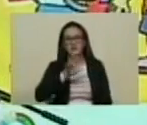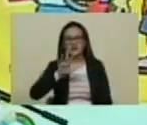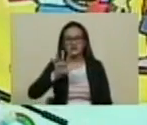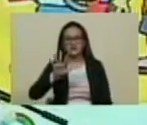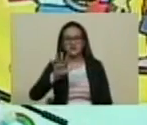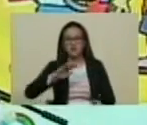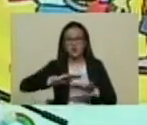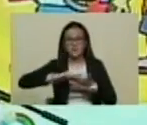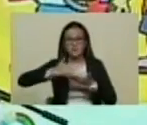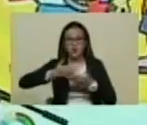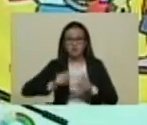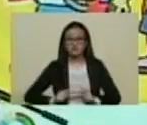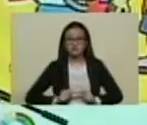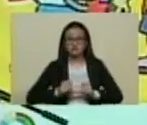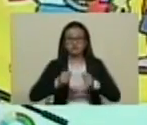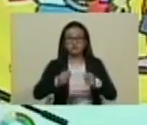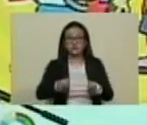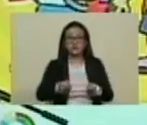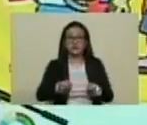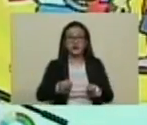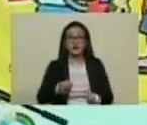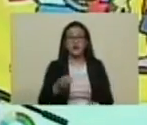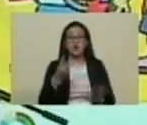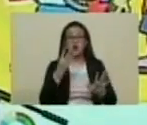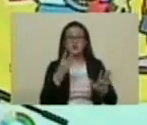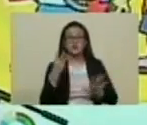6.007.025 canaimas entregadas, que es el